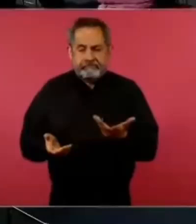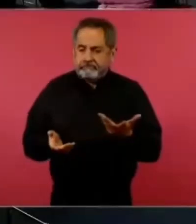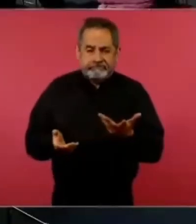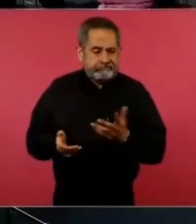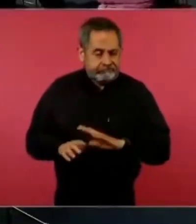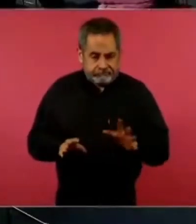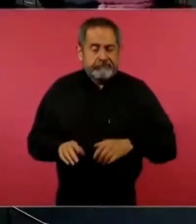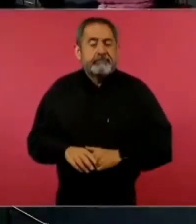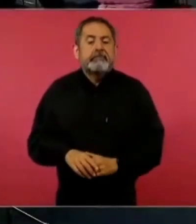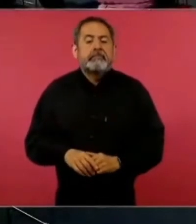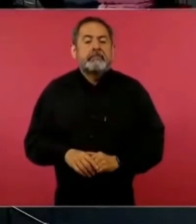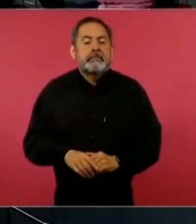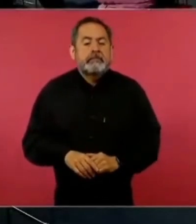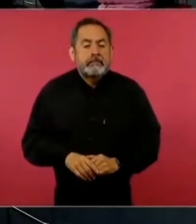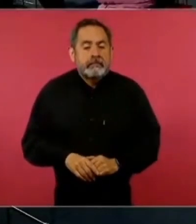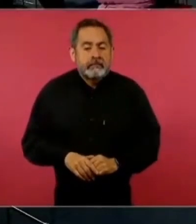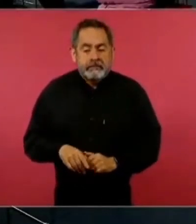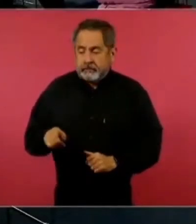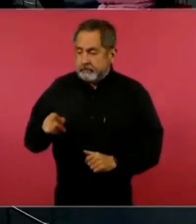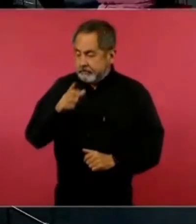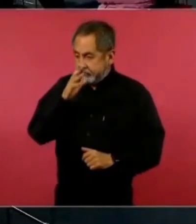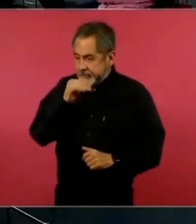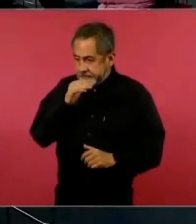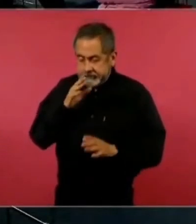y como no podían